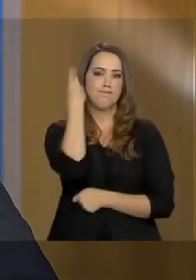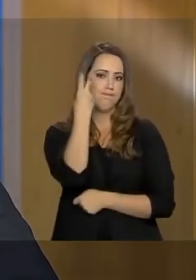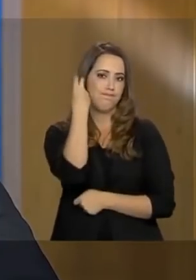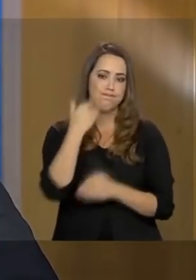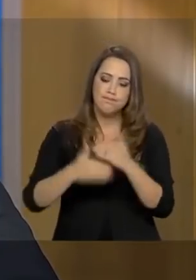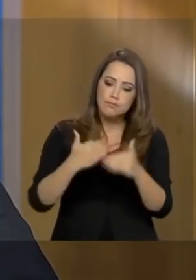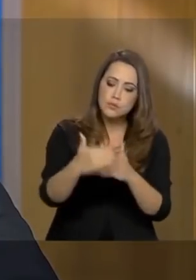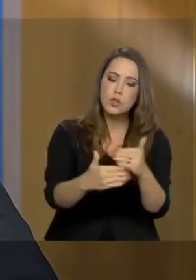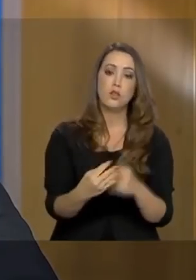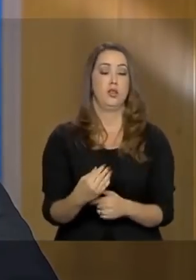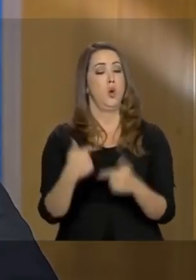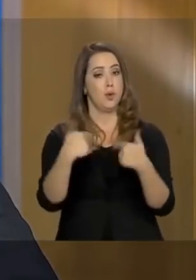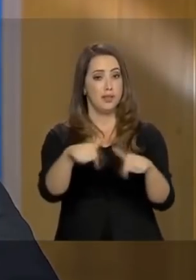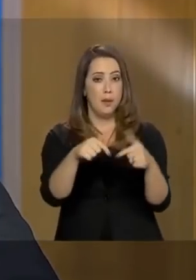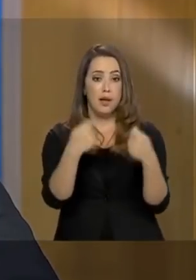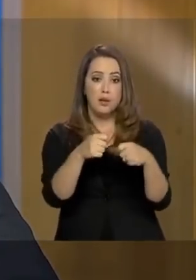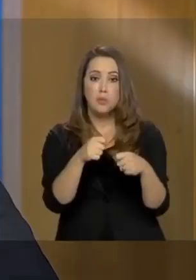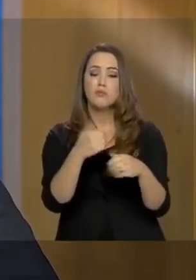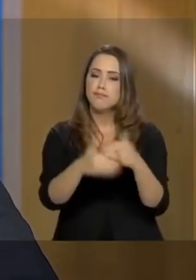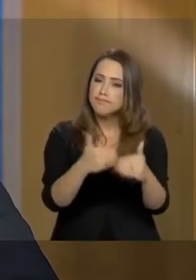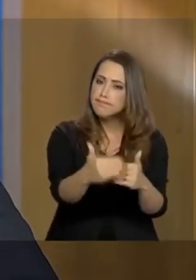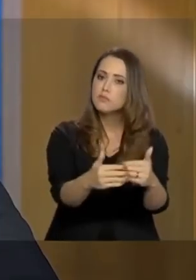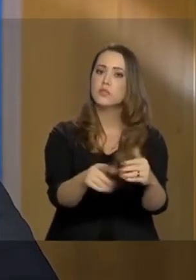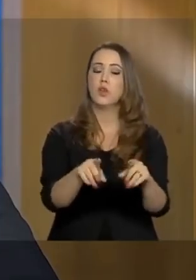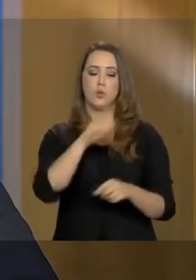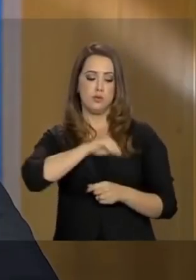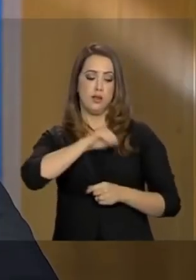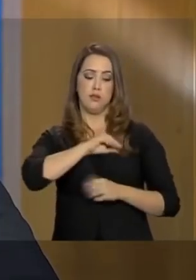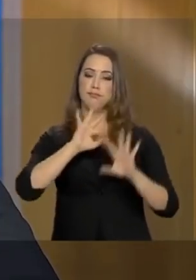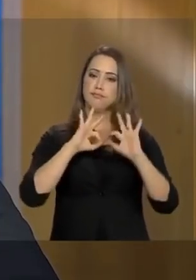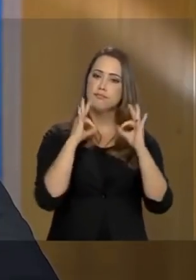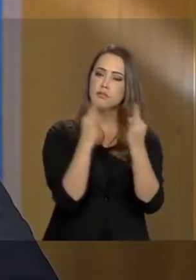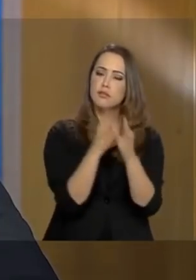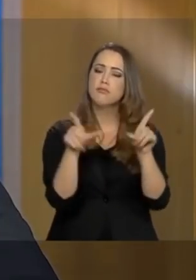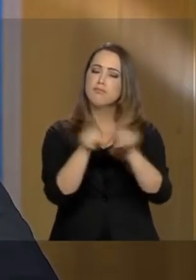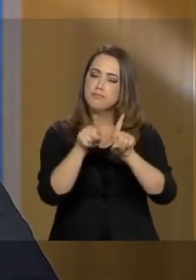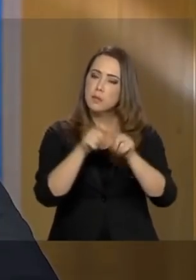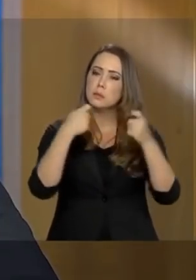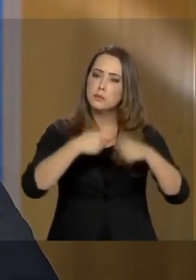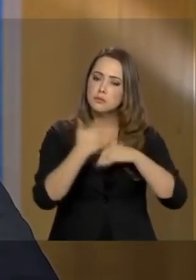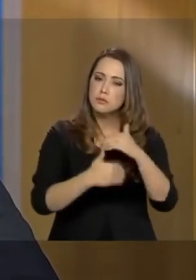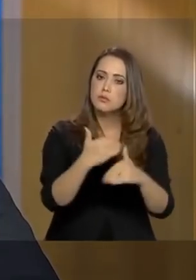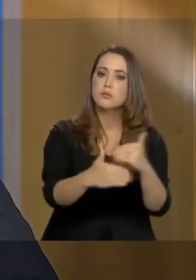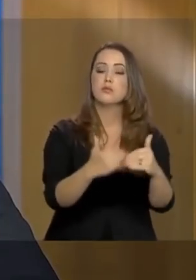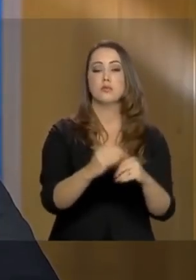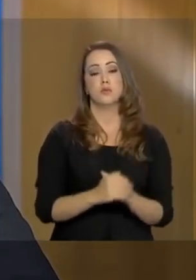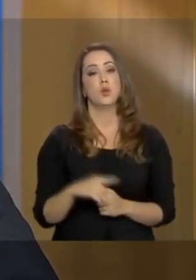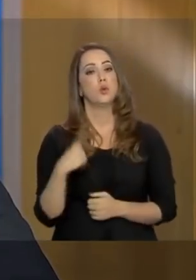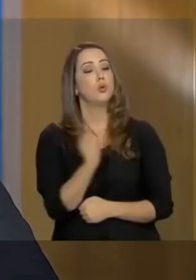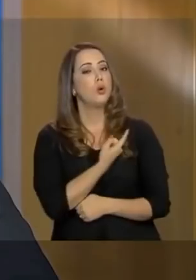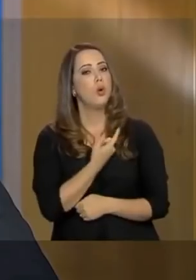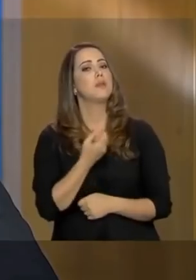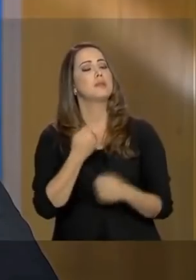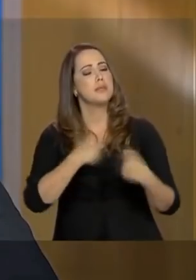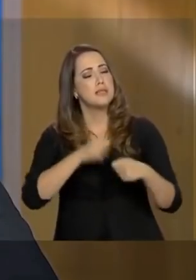deben mantener el sustento de las familias debe ser preservado debemos volver a la